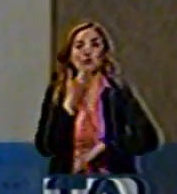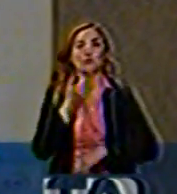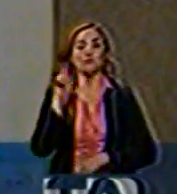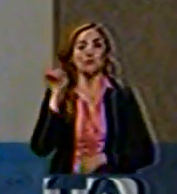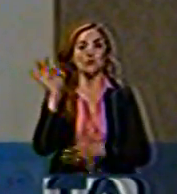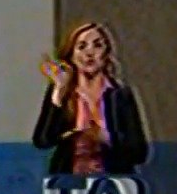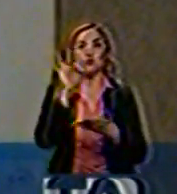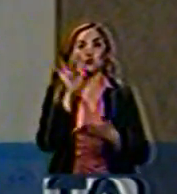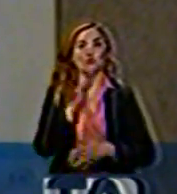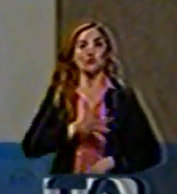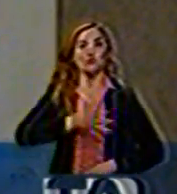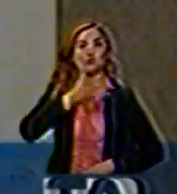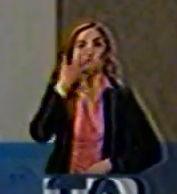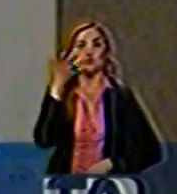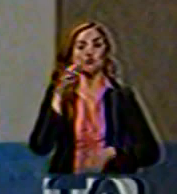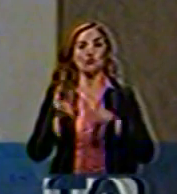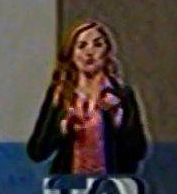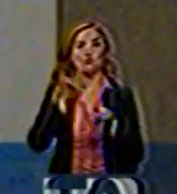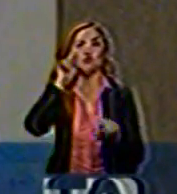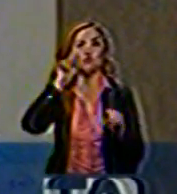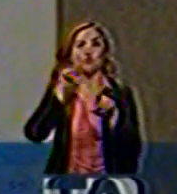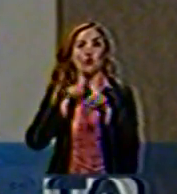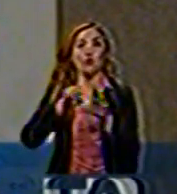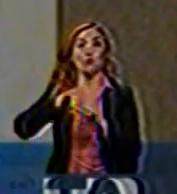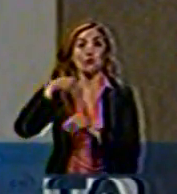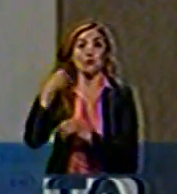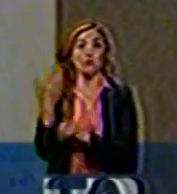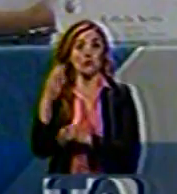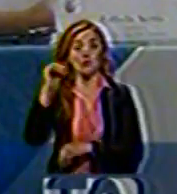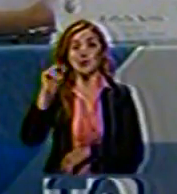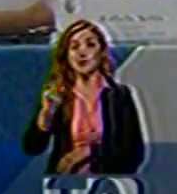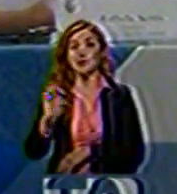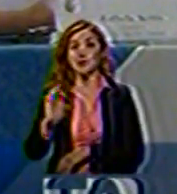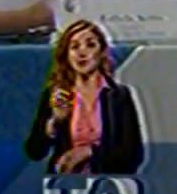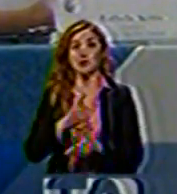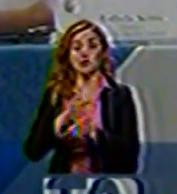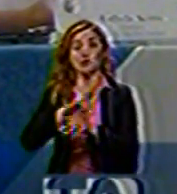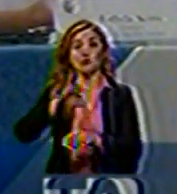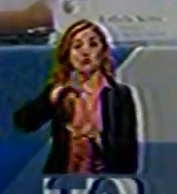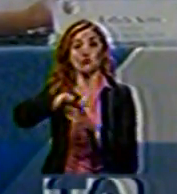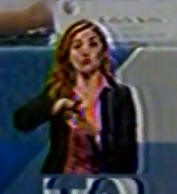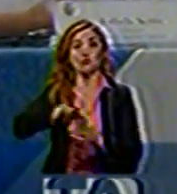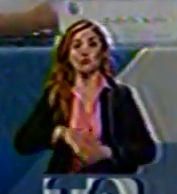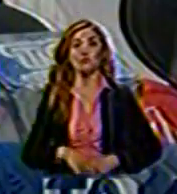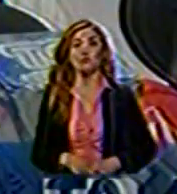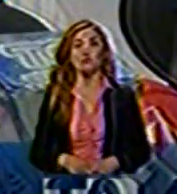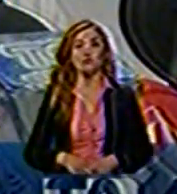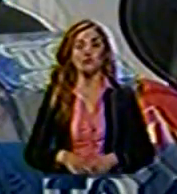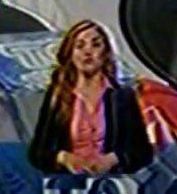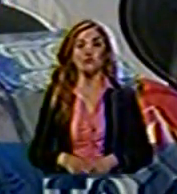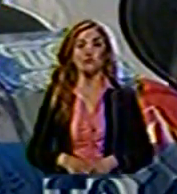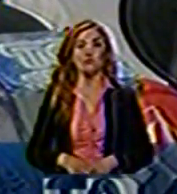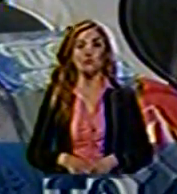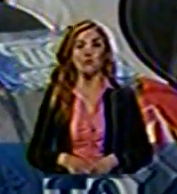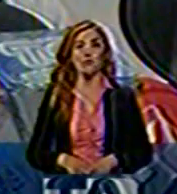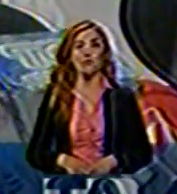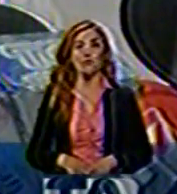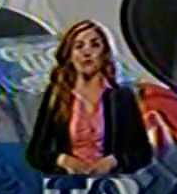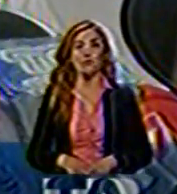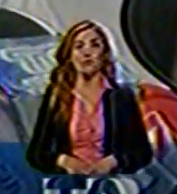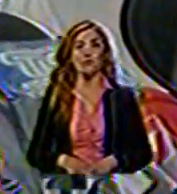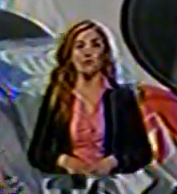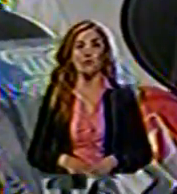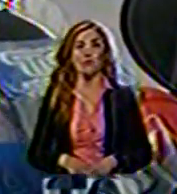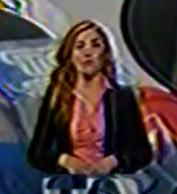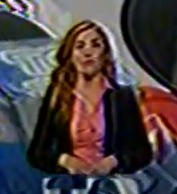que le molestó presuntos acuerdos externos al CNE que querían plasmar inmediatamente. Con tanta premura,